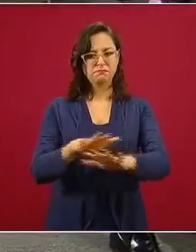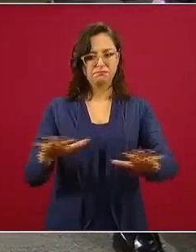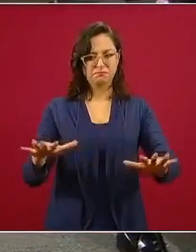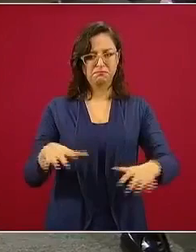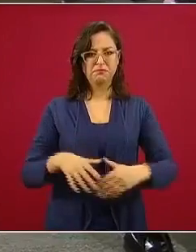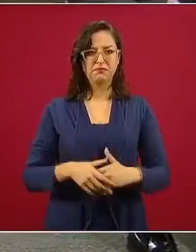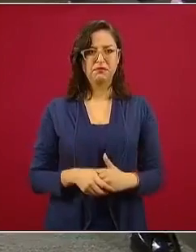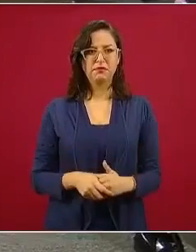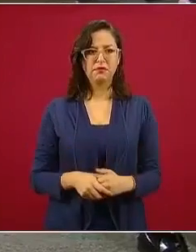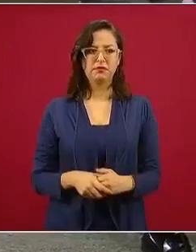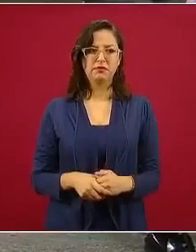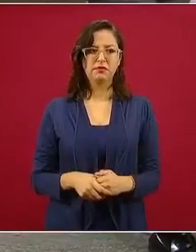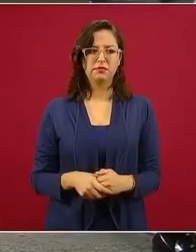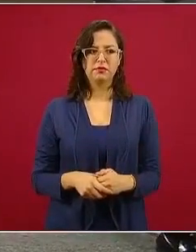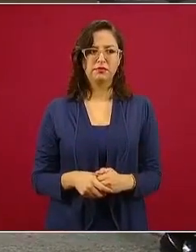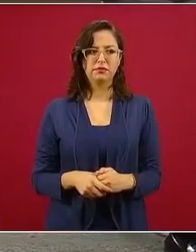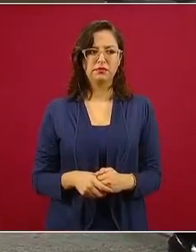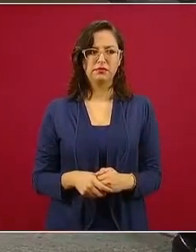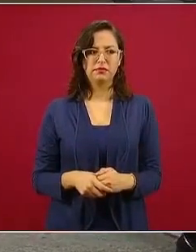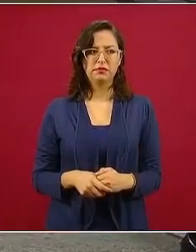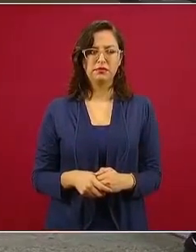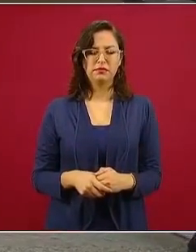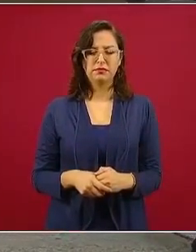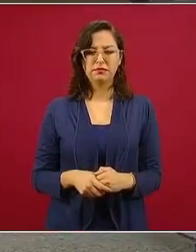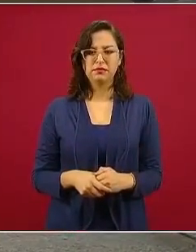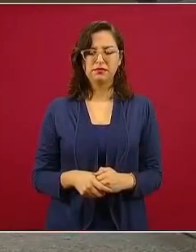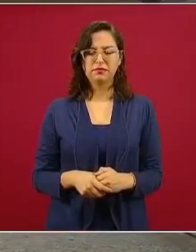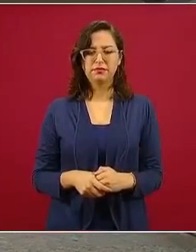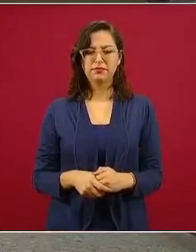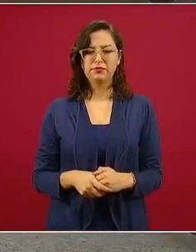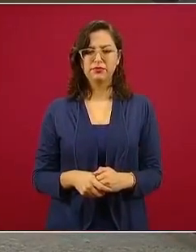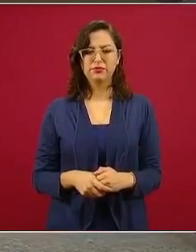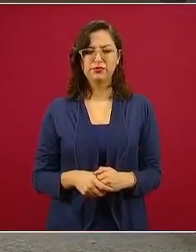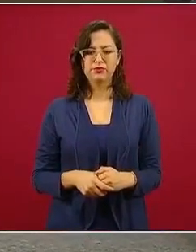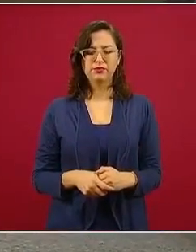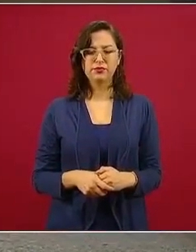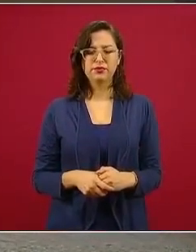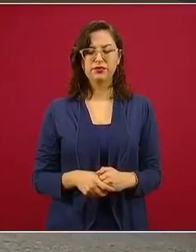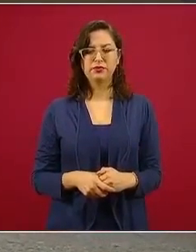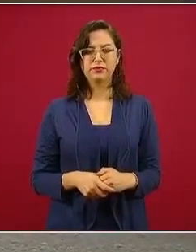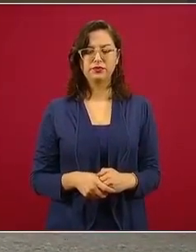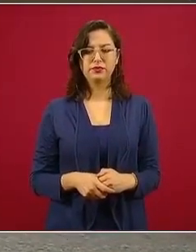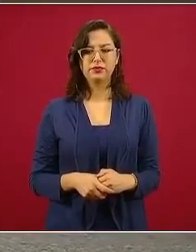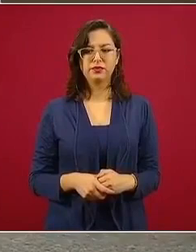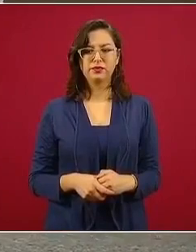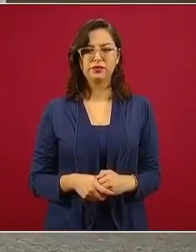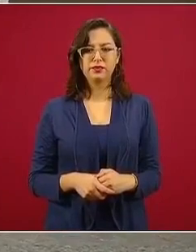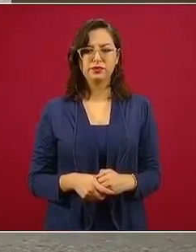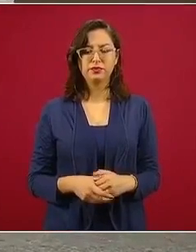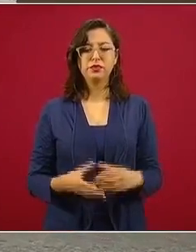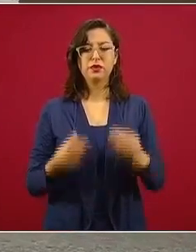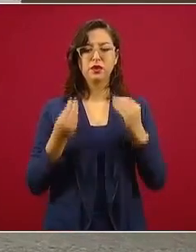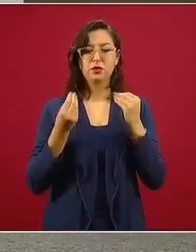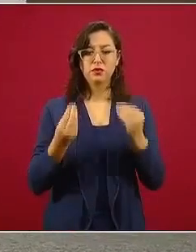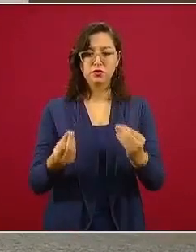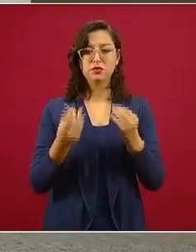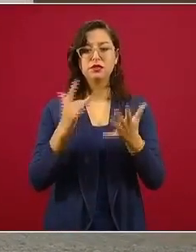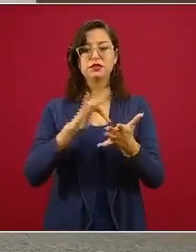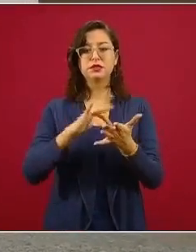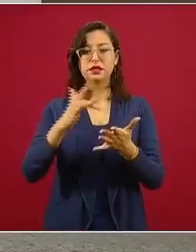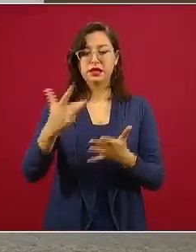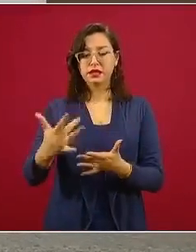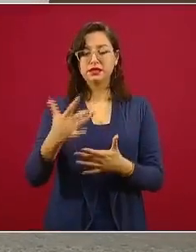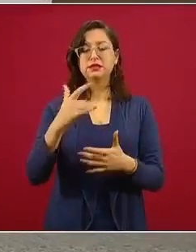mucho a los integrantes del Poder Legislativo,